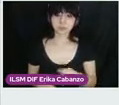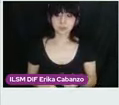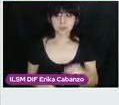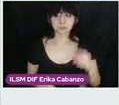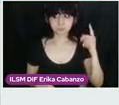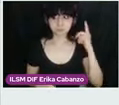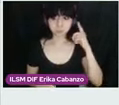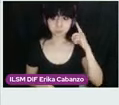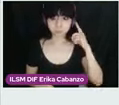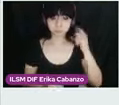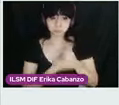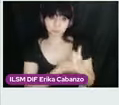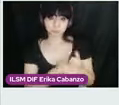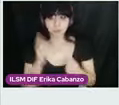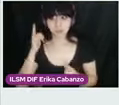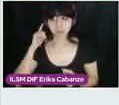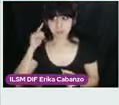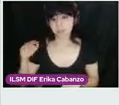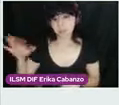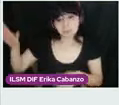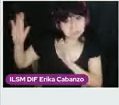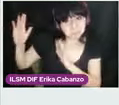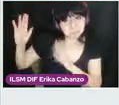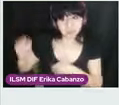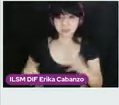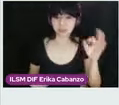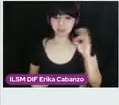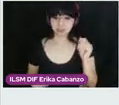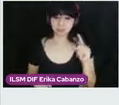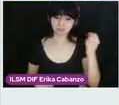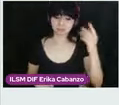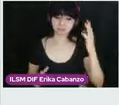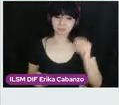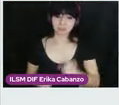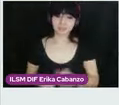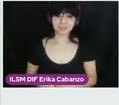otro compañero, al otro compañero del oído.